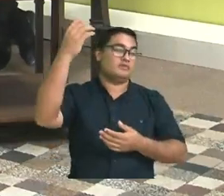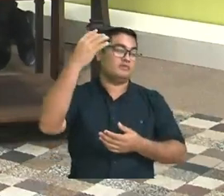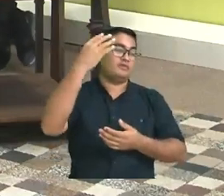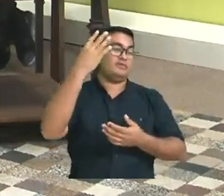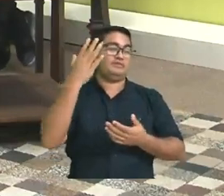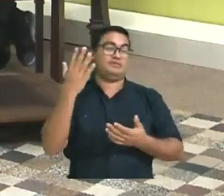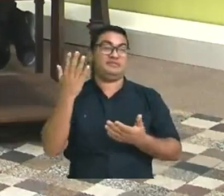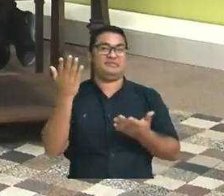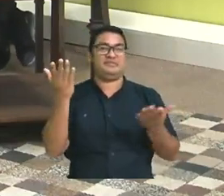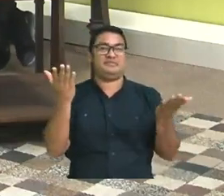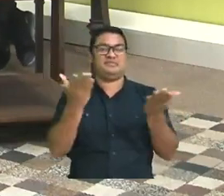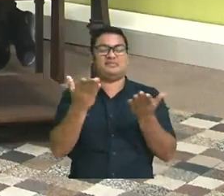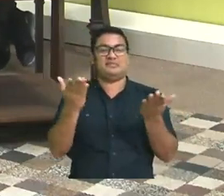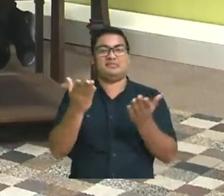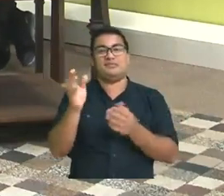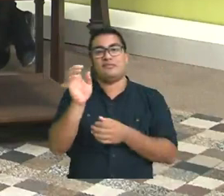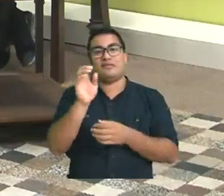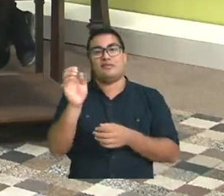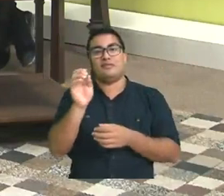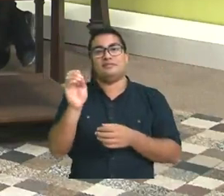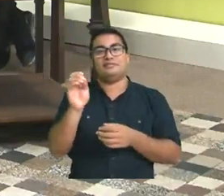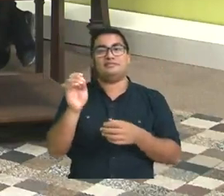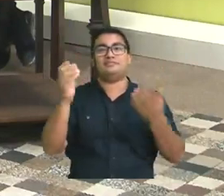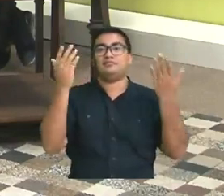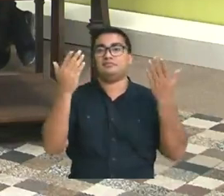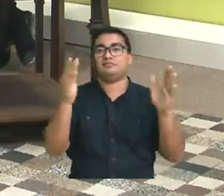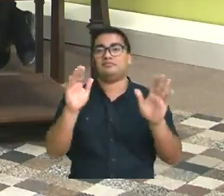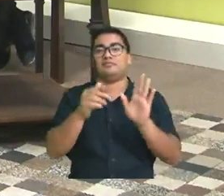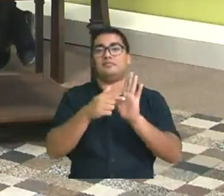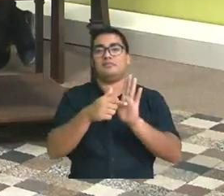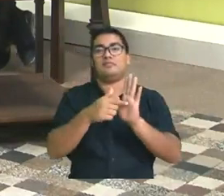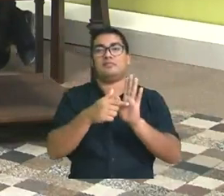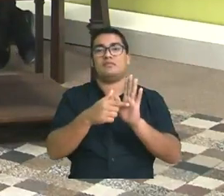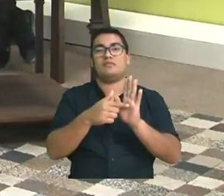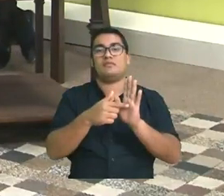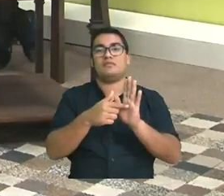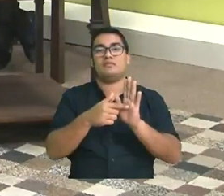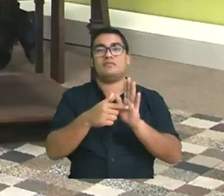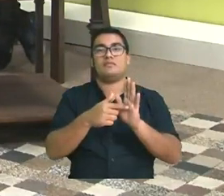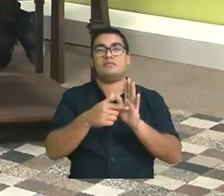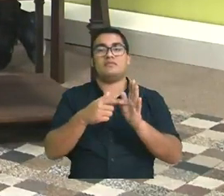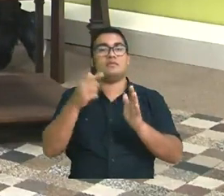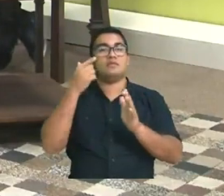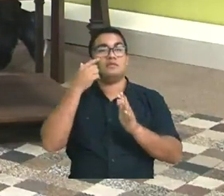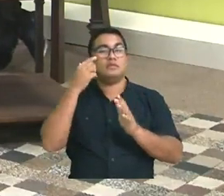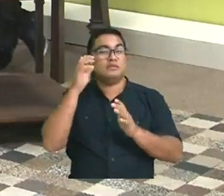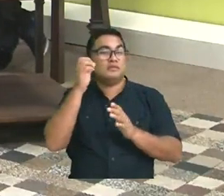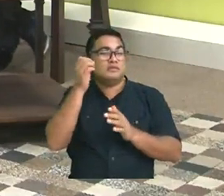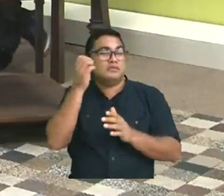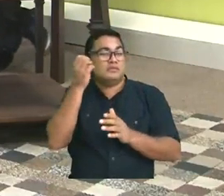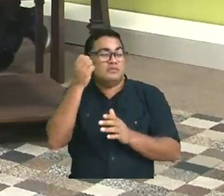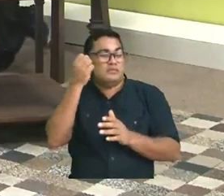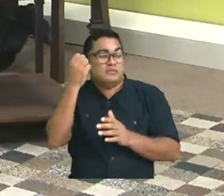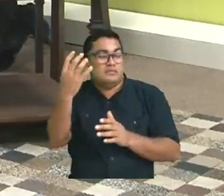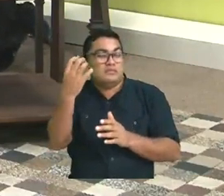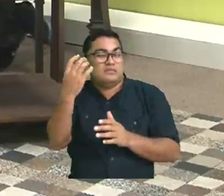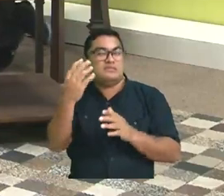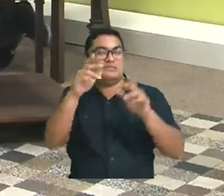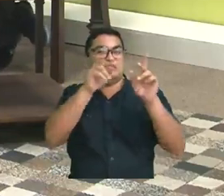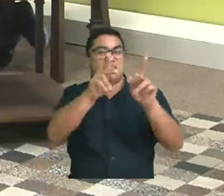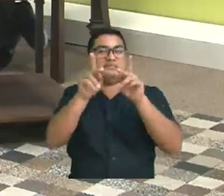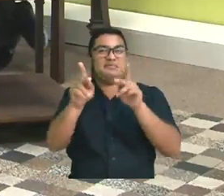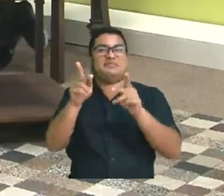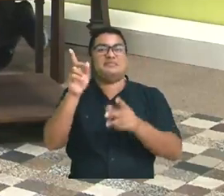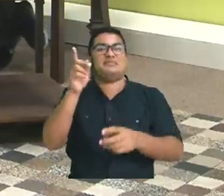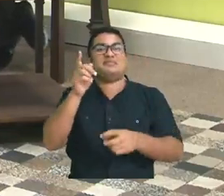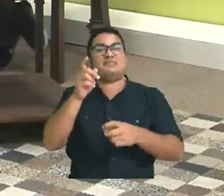ultravioleta, o cualquier agente, por ejemplo, un proceso inflamatorio en el ojo, el paciente va a tener blefarespasmo,